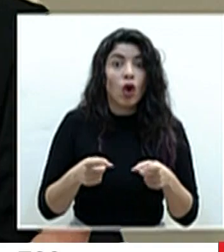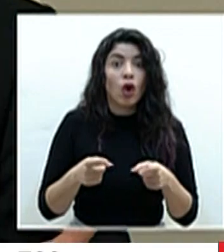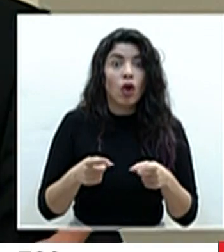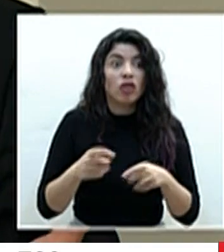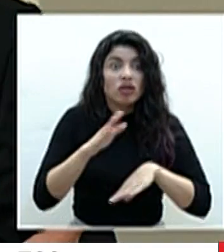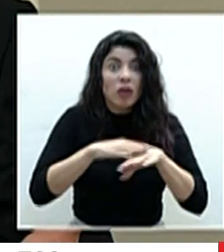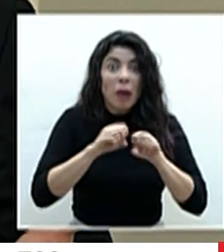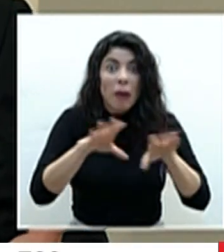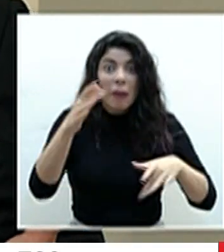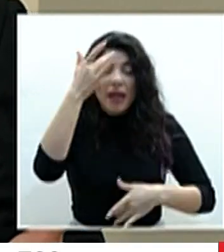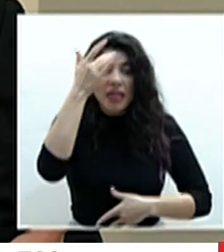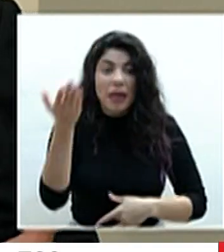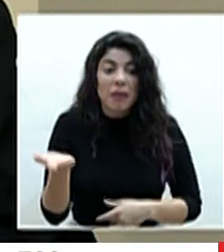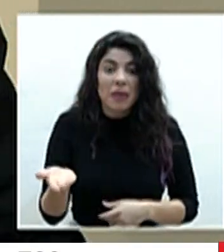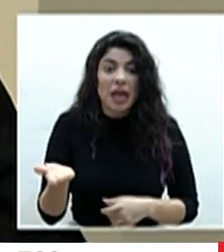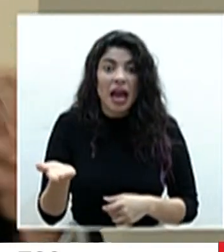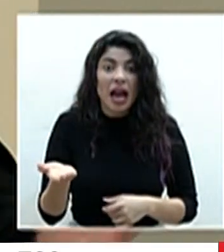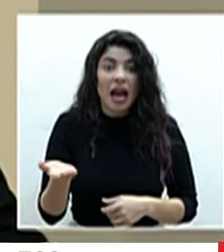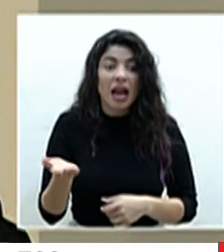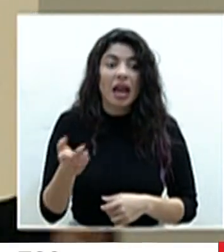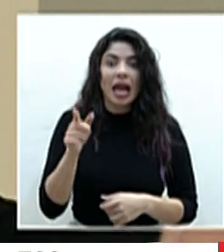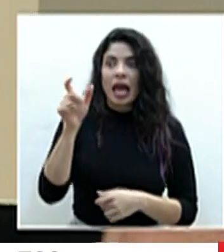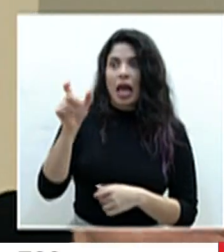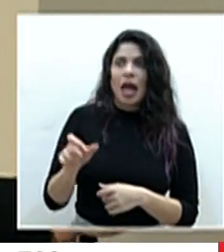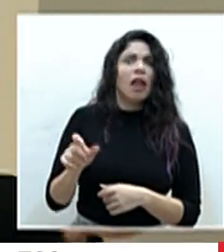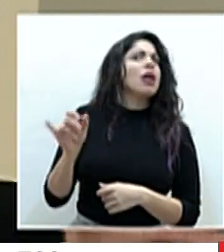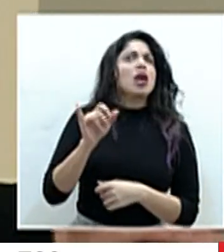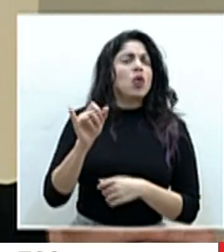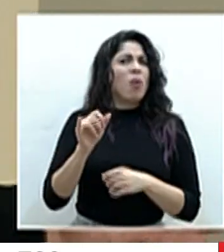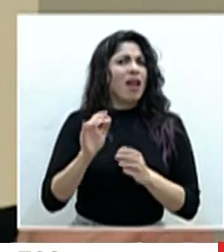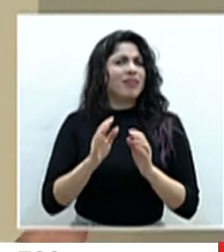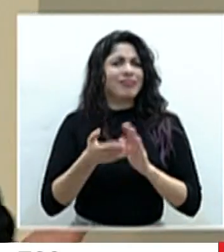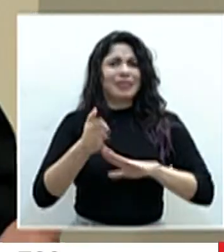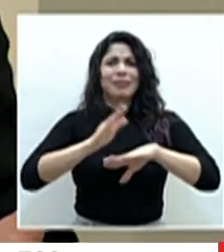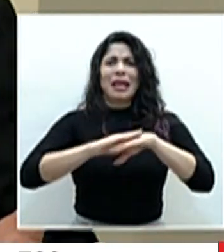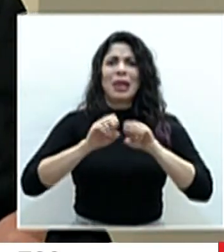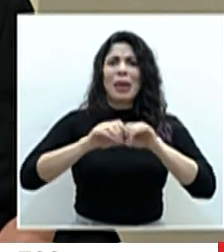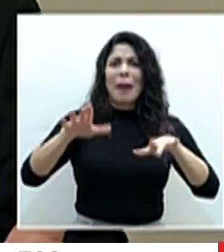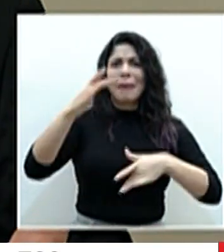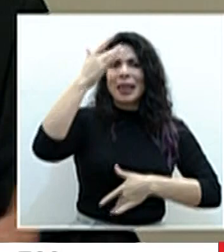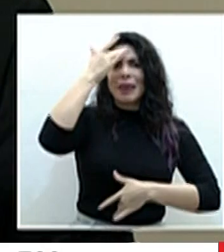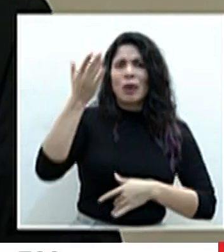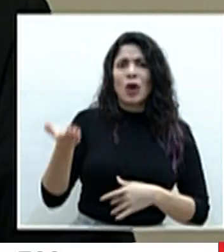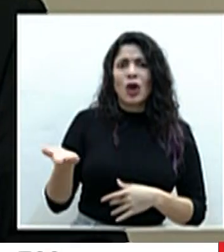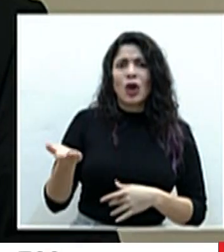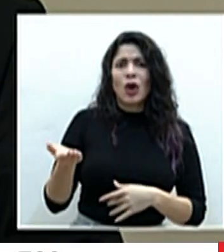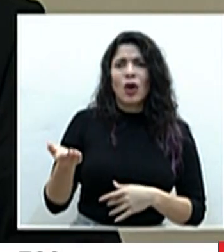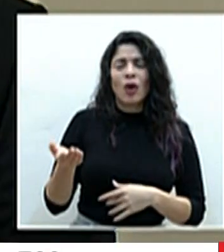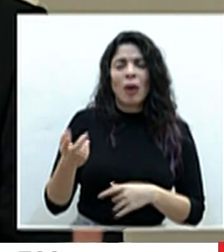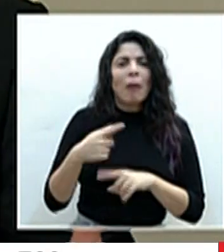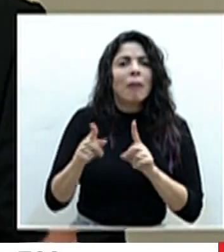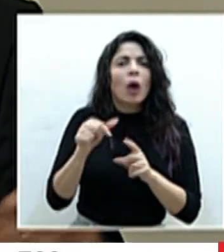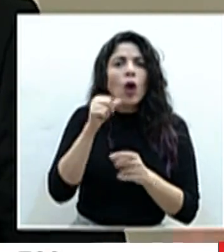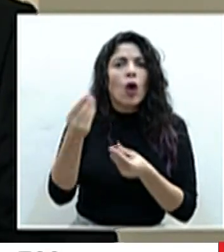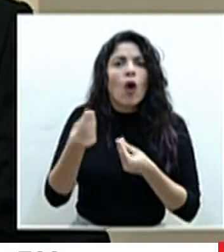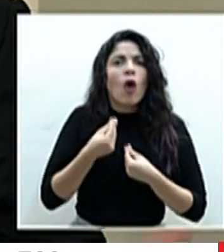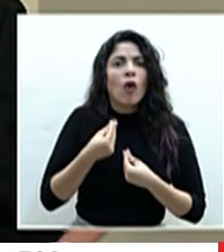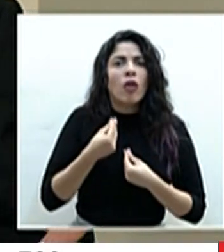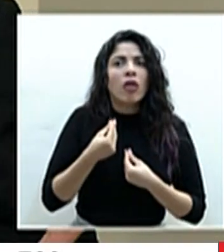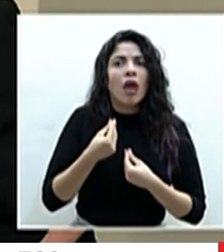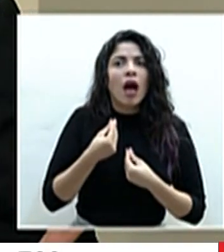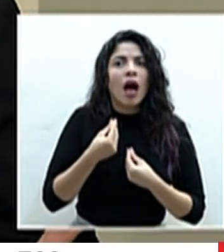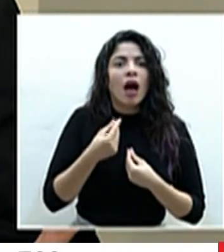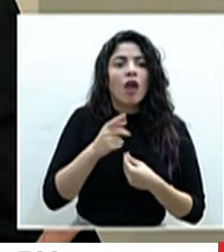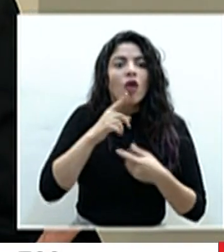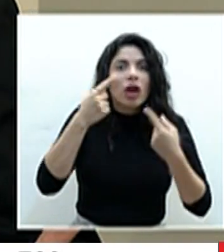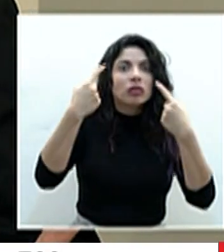la pandemia, siendo igual un gran epidemiólogo, no nos transmite a la ciudadanía lo que ha logrado.